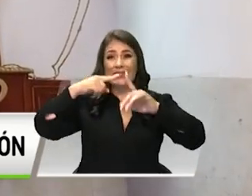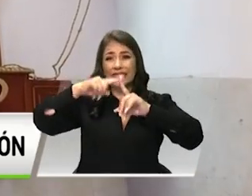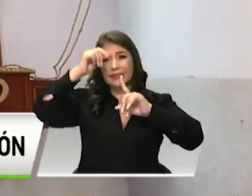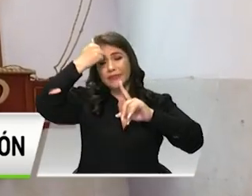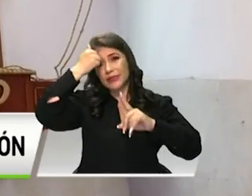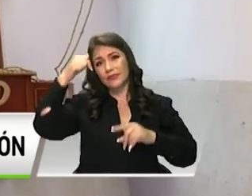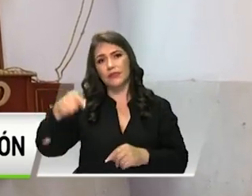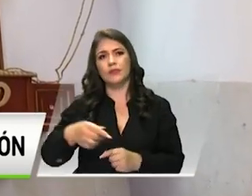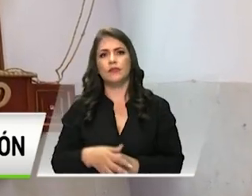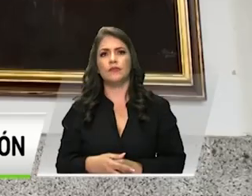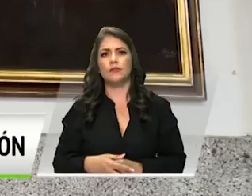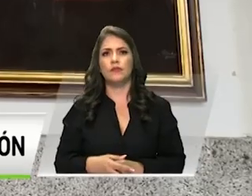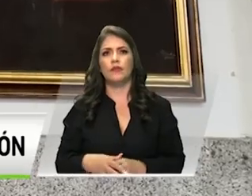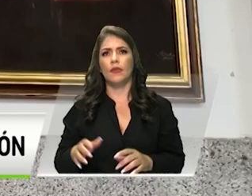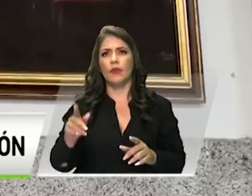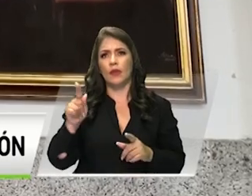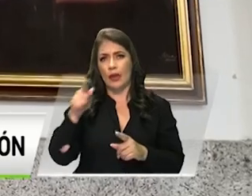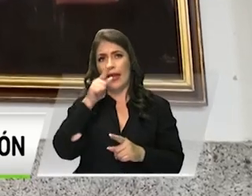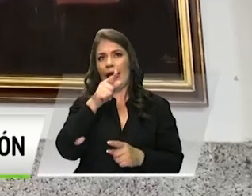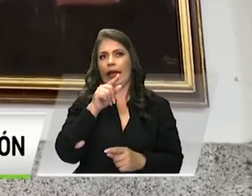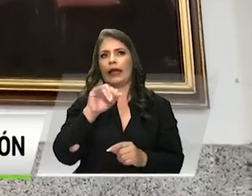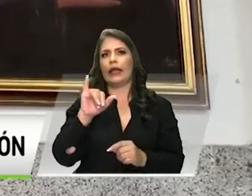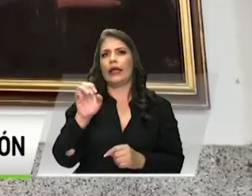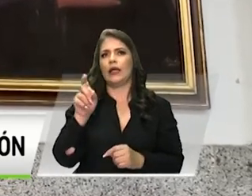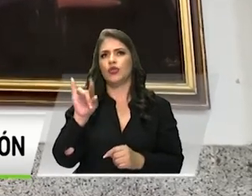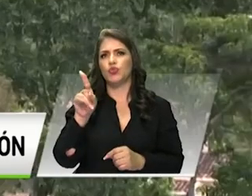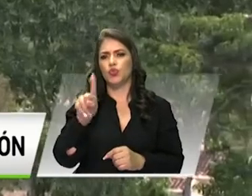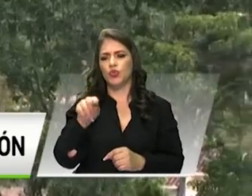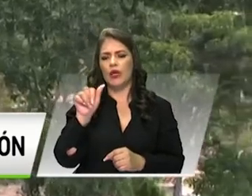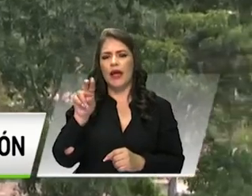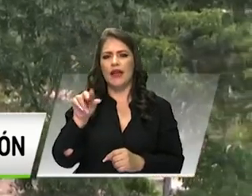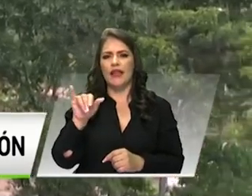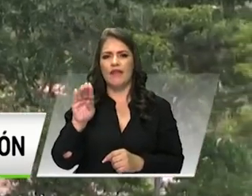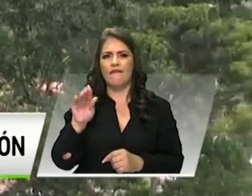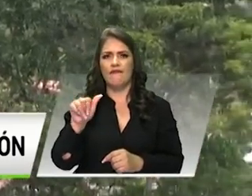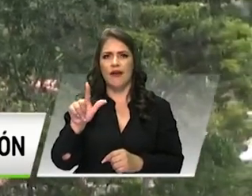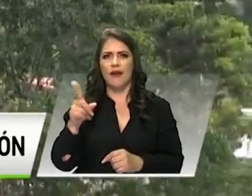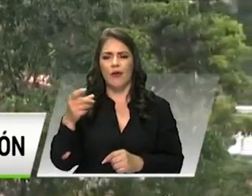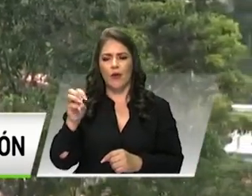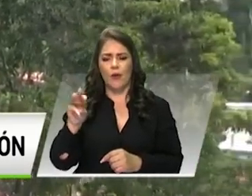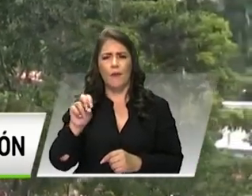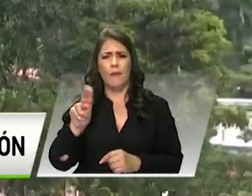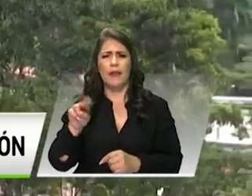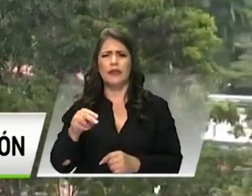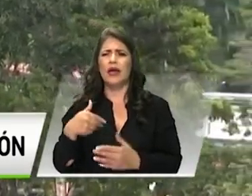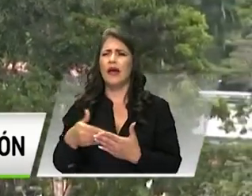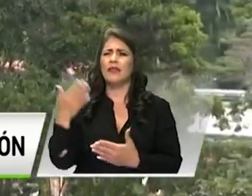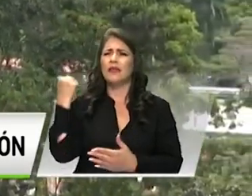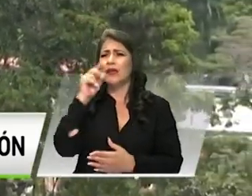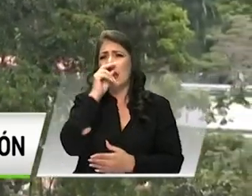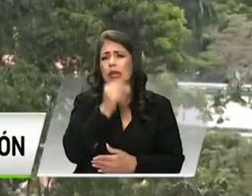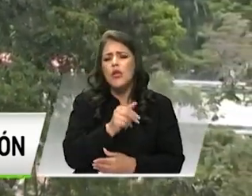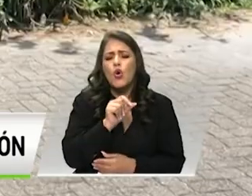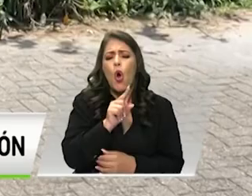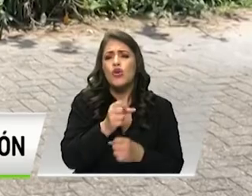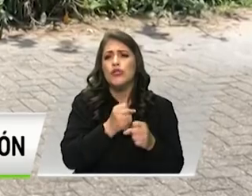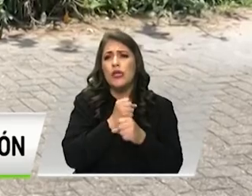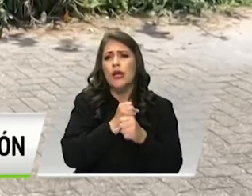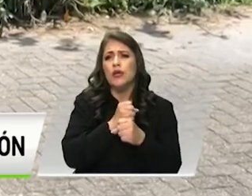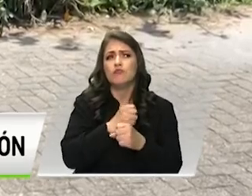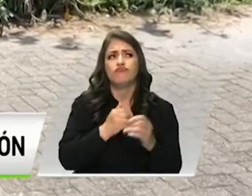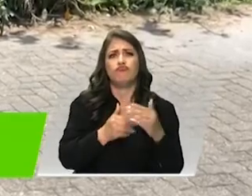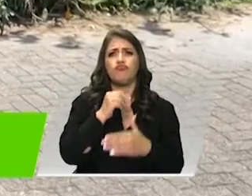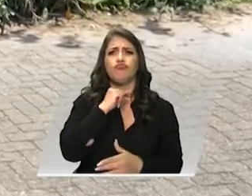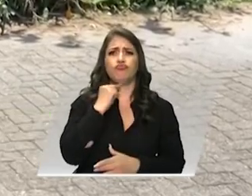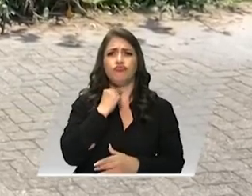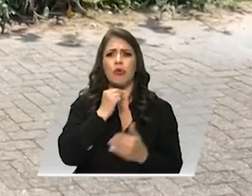antioqueño está dedicado a este beato, que inició su vocación sacerdotal siendo aún un niño de 11 años. Las personas